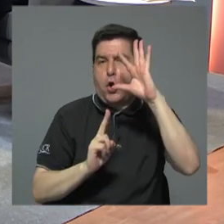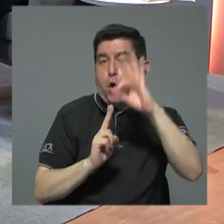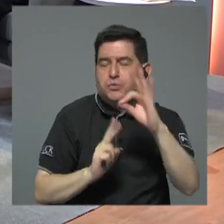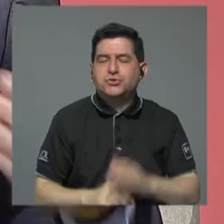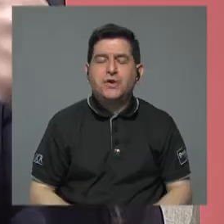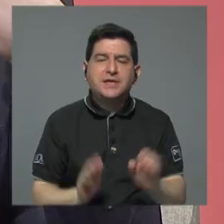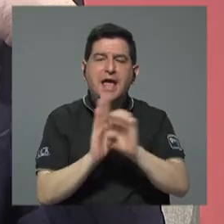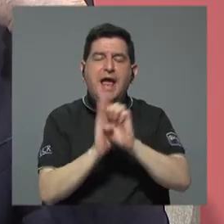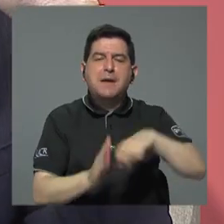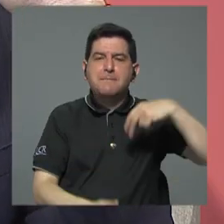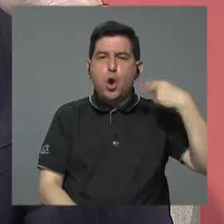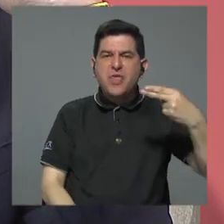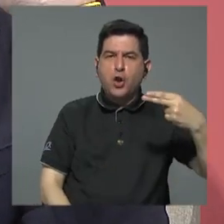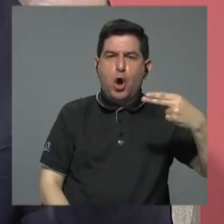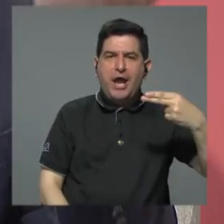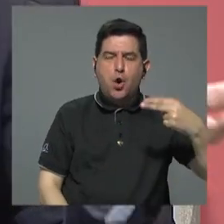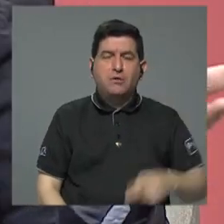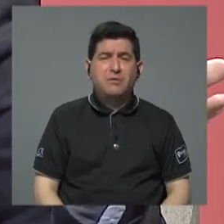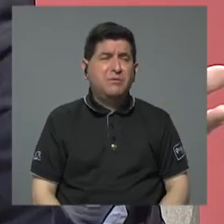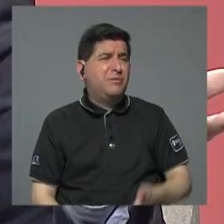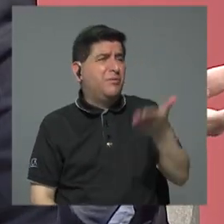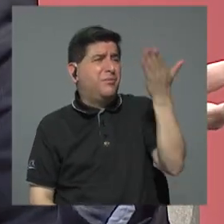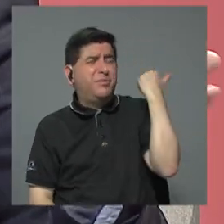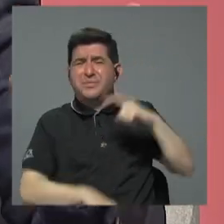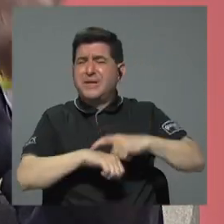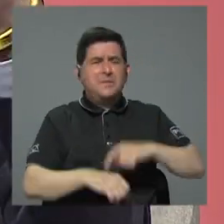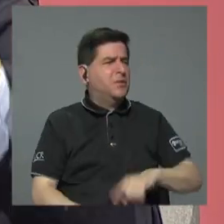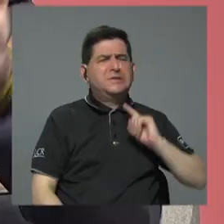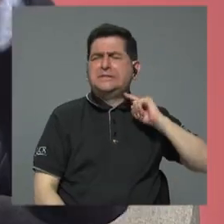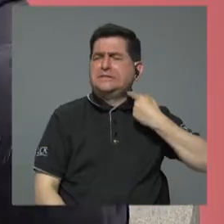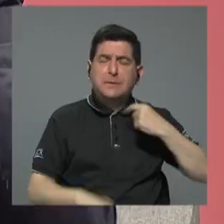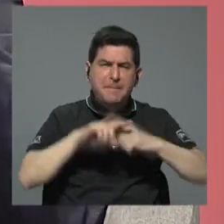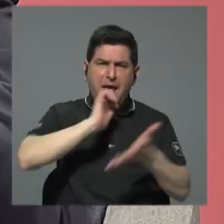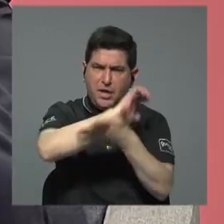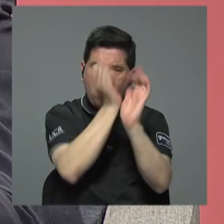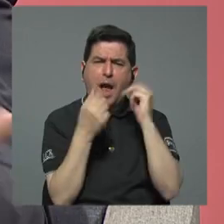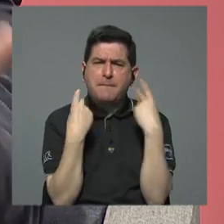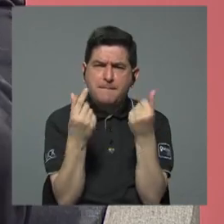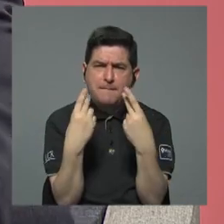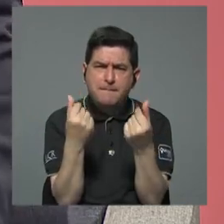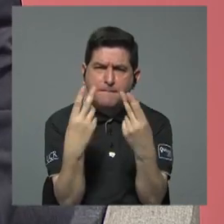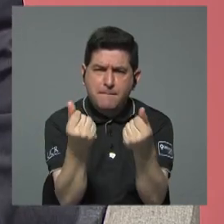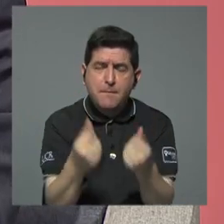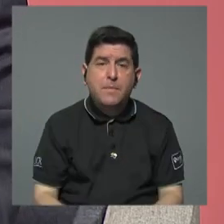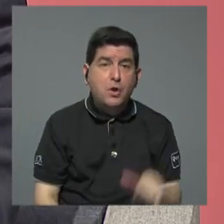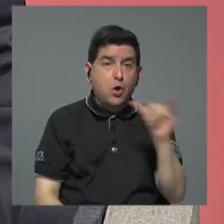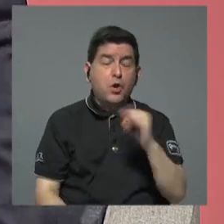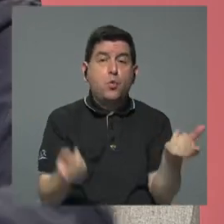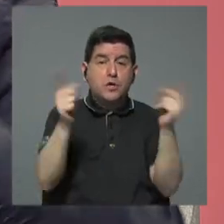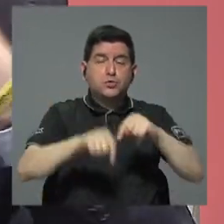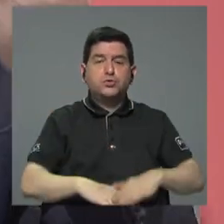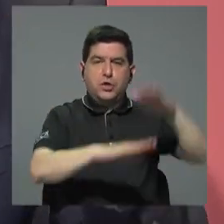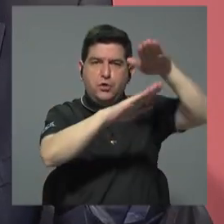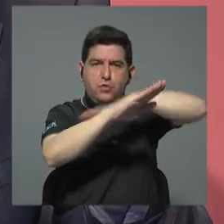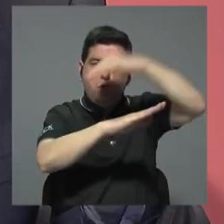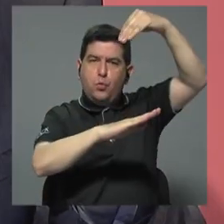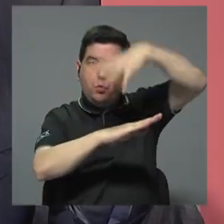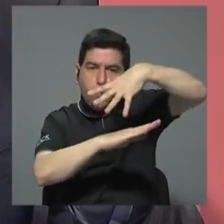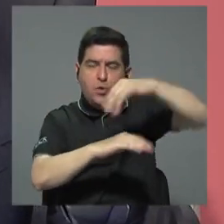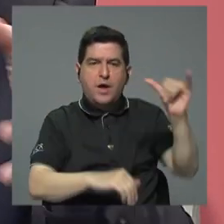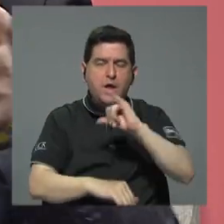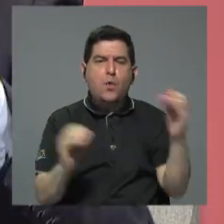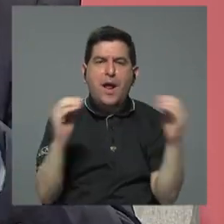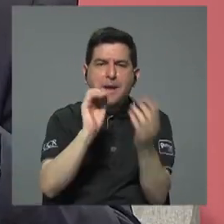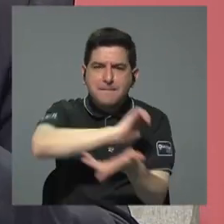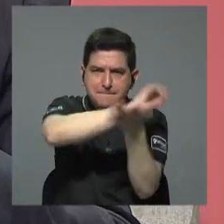como el hidrógeno. Hace unos años era demasiado costoso el hidrógeno, pero eso ha ido cambiando rápidamente, como pasó con los paneles solares, ha ido cambiando